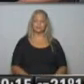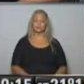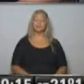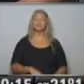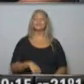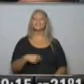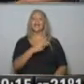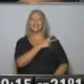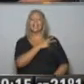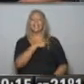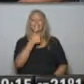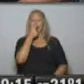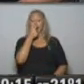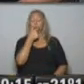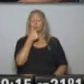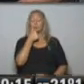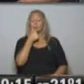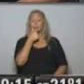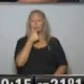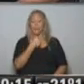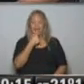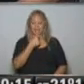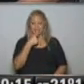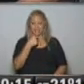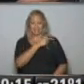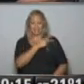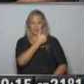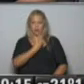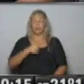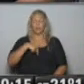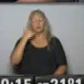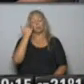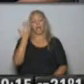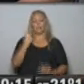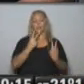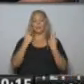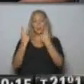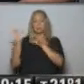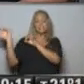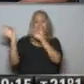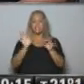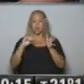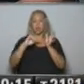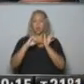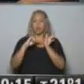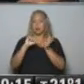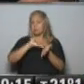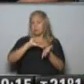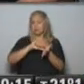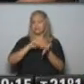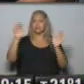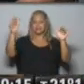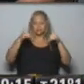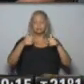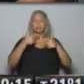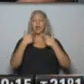El jefe de gobierno porteño Mauricio Viaje, Macri, estaba de viaje. Lo cierto es que cuando llegó al país convocó a una conferencia de